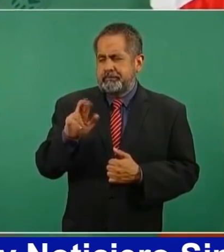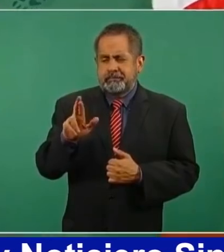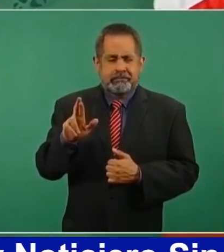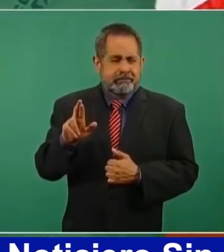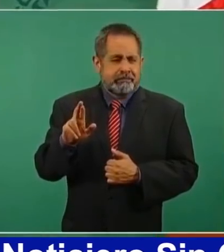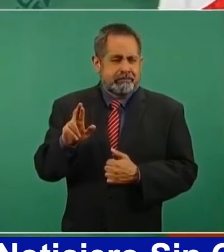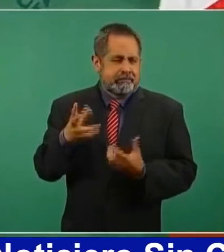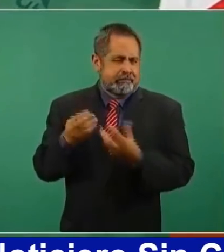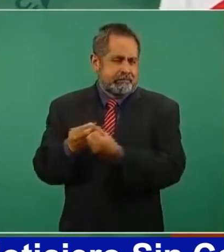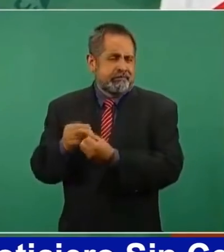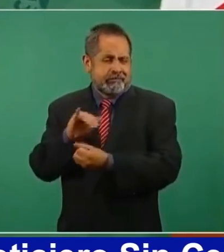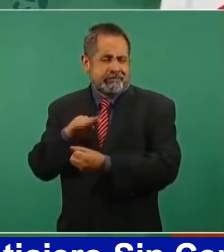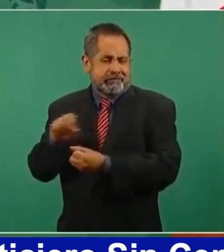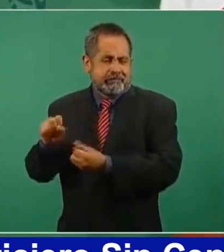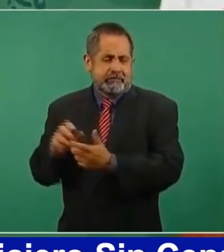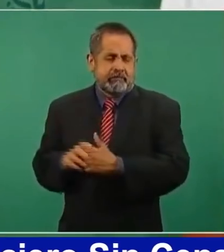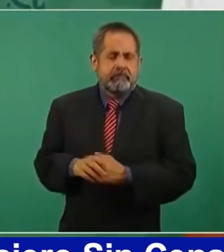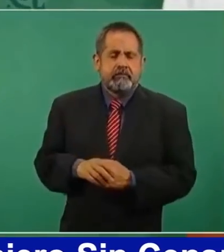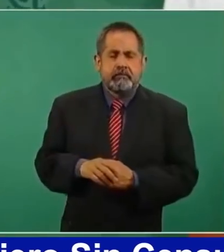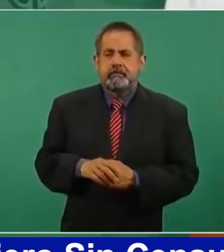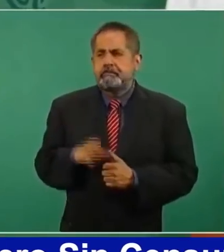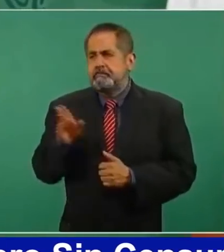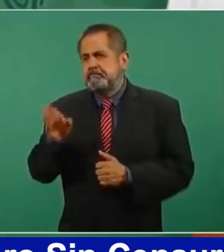precisamente para